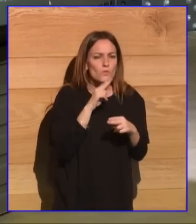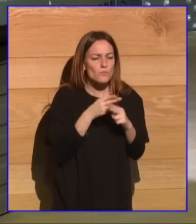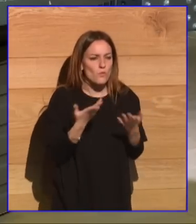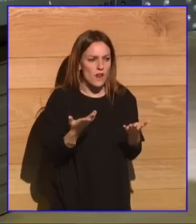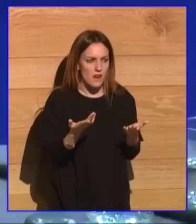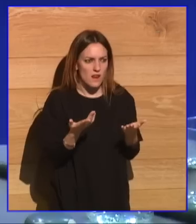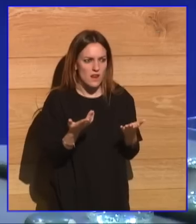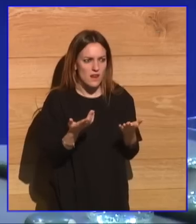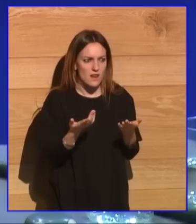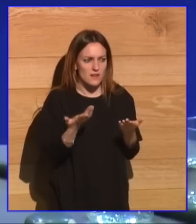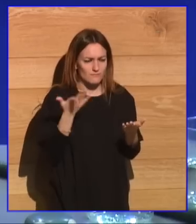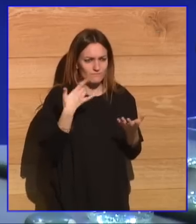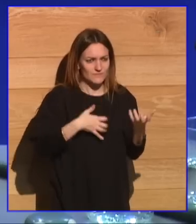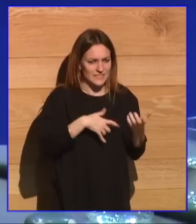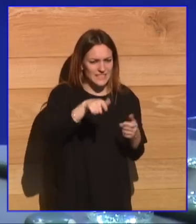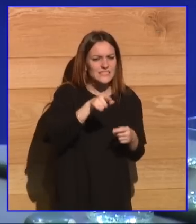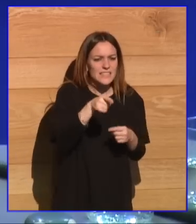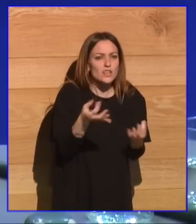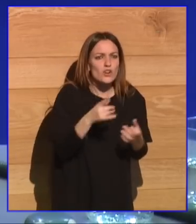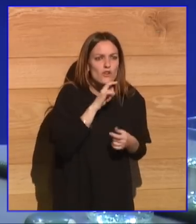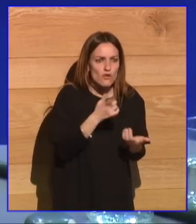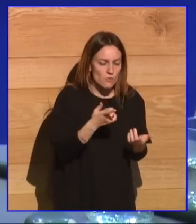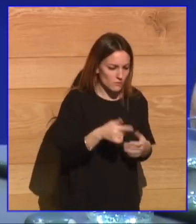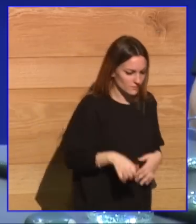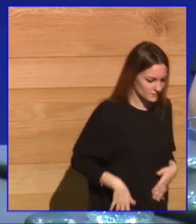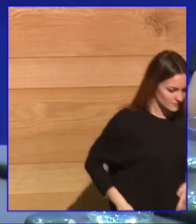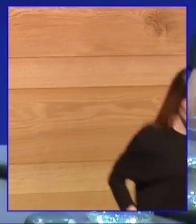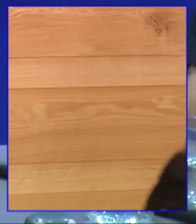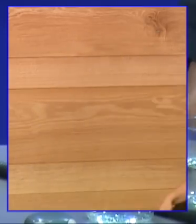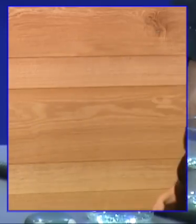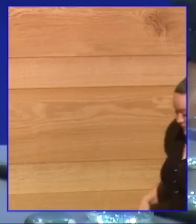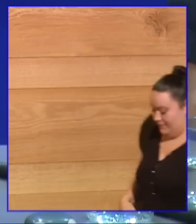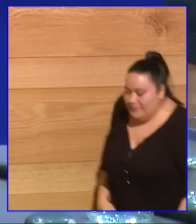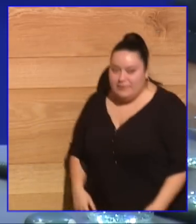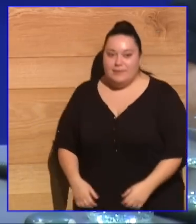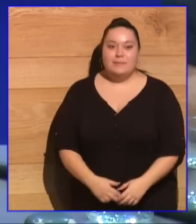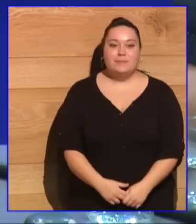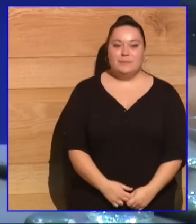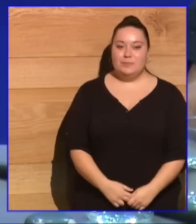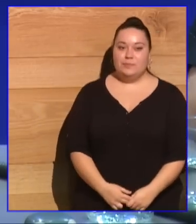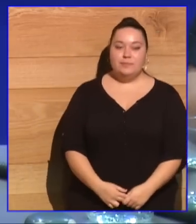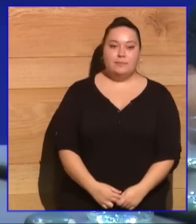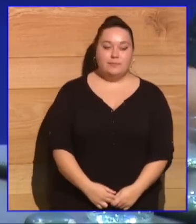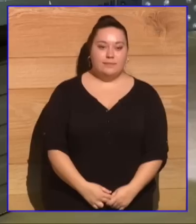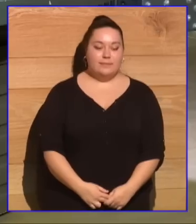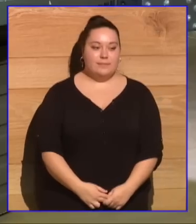¿Cómo se llama el guitarrista este? Que tocaba la batería. Este que tenía... Sí,